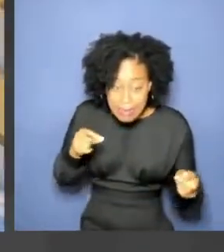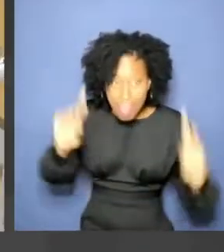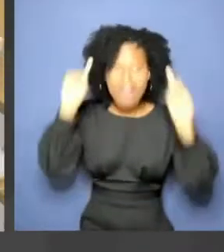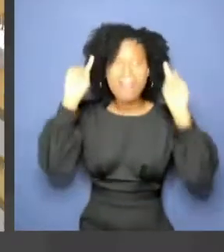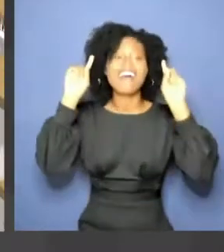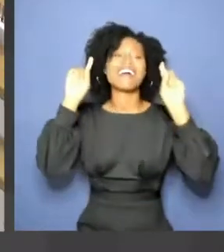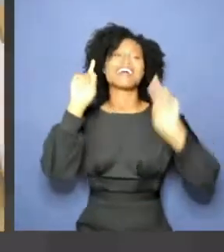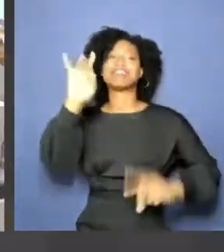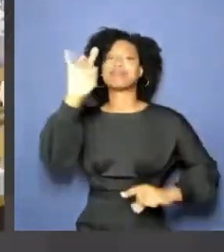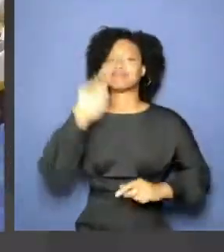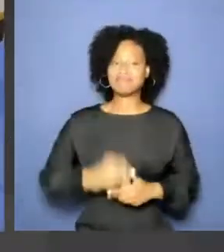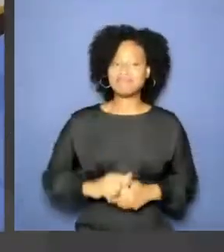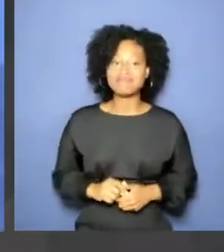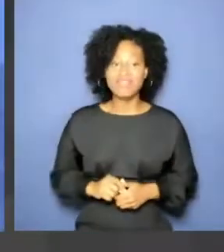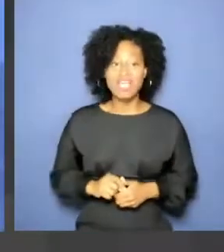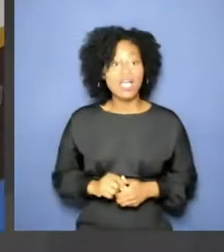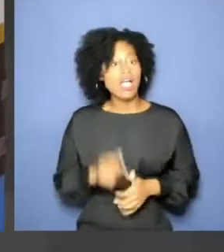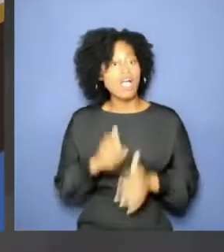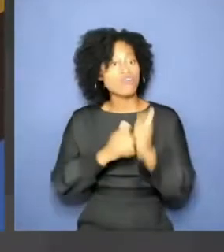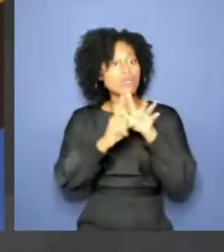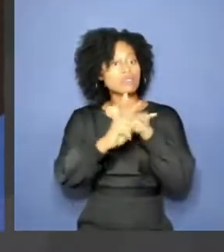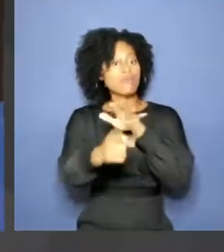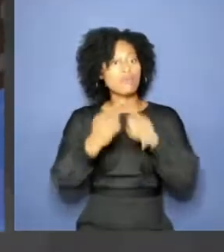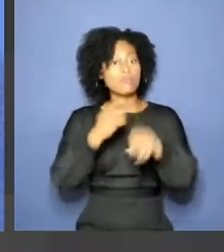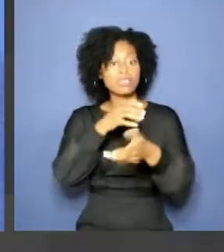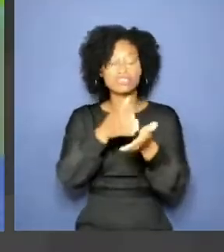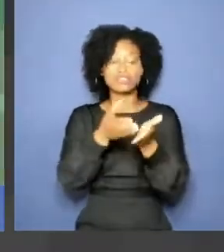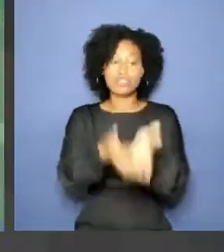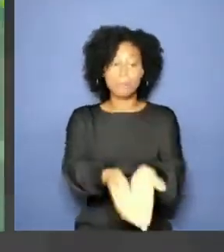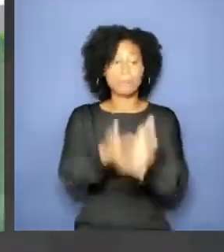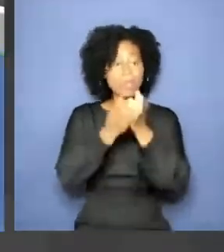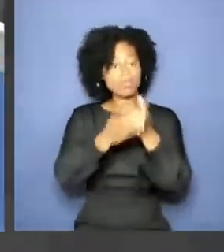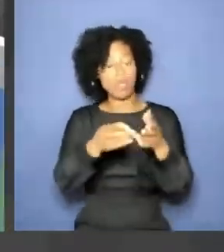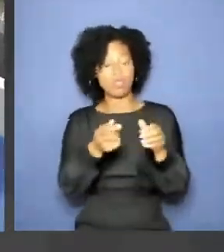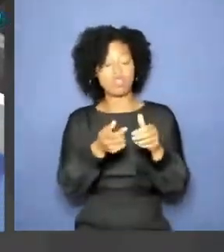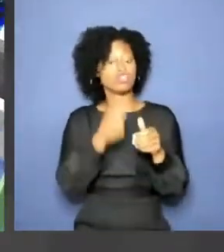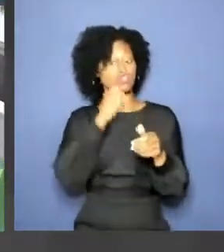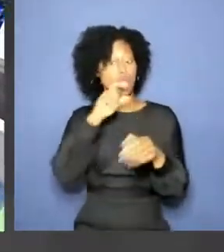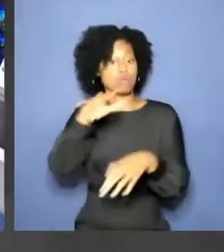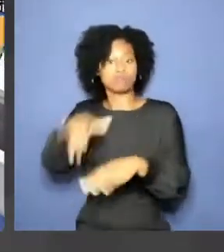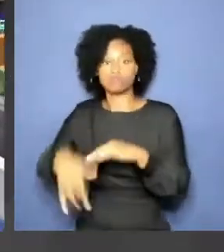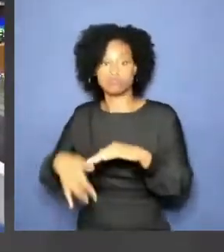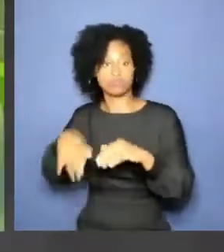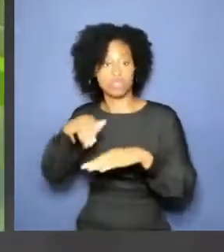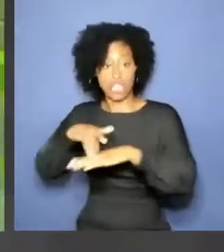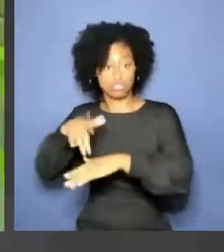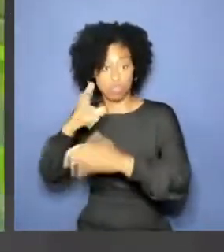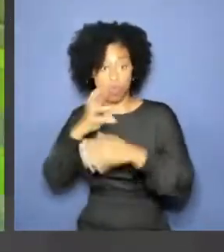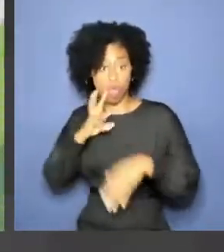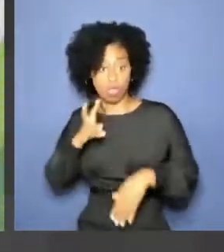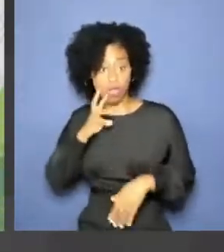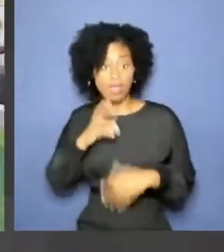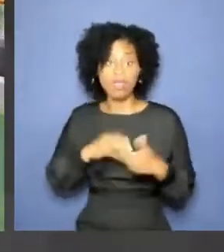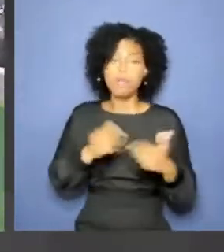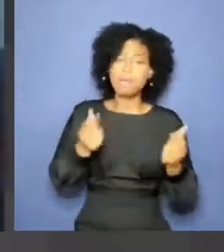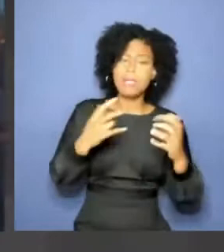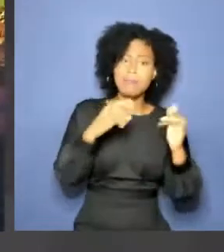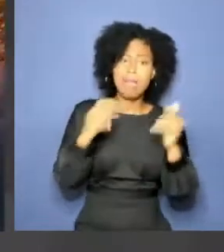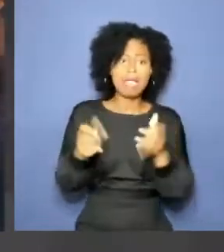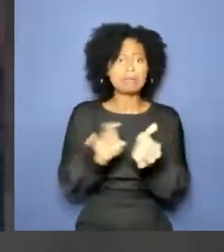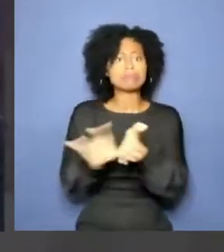conseguido. Todos tendrán que escapar de este barco y tener cuidado con el agua. Uy, ya tenemos a muchos jugadores eliminados porque se están